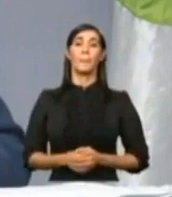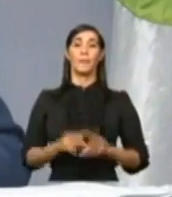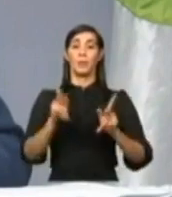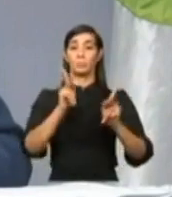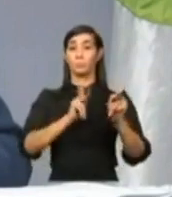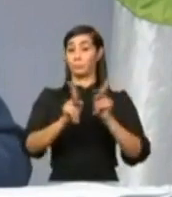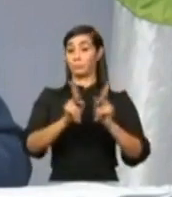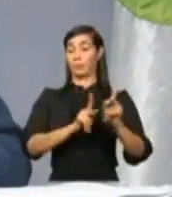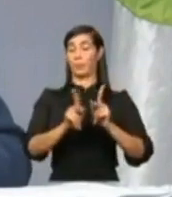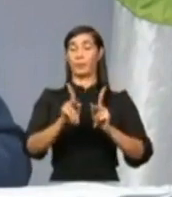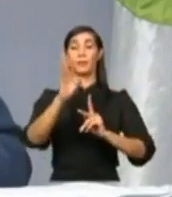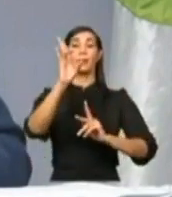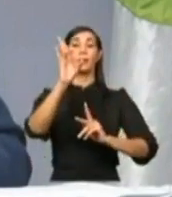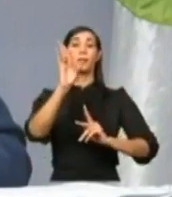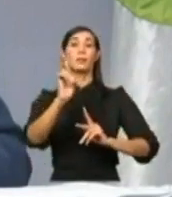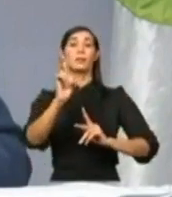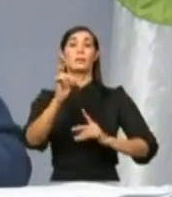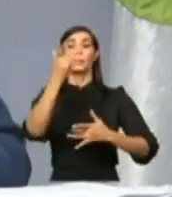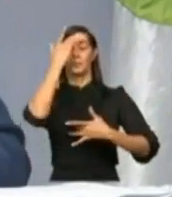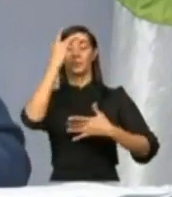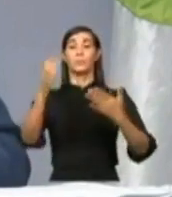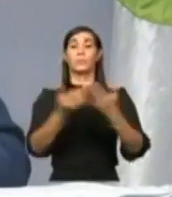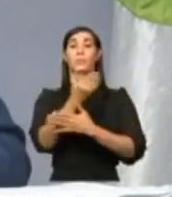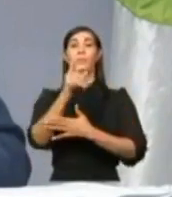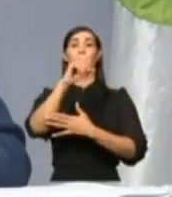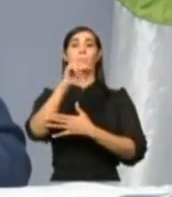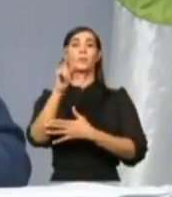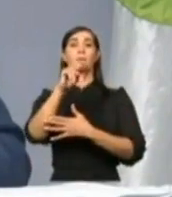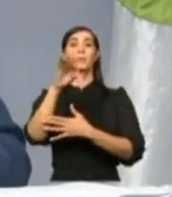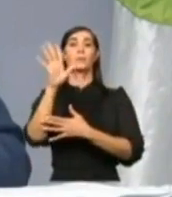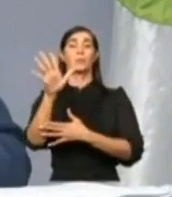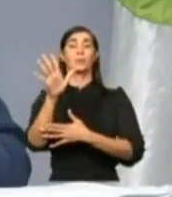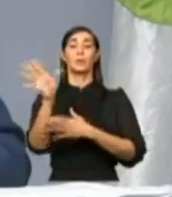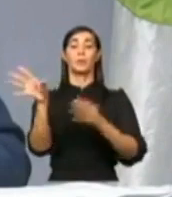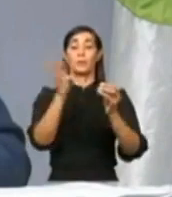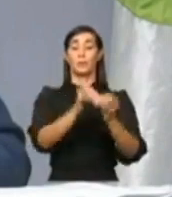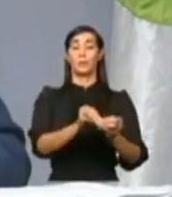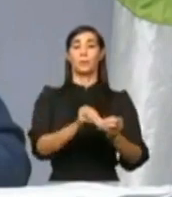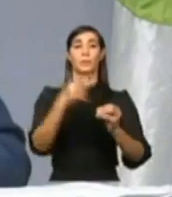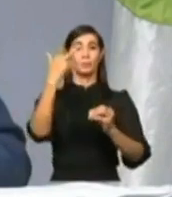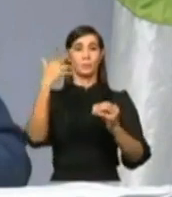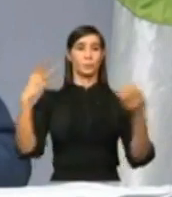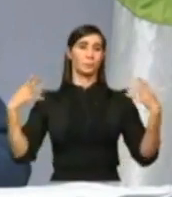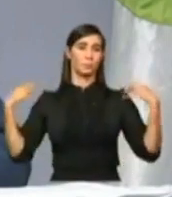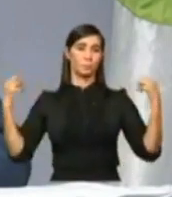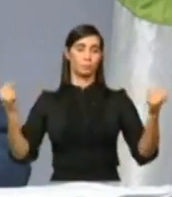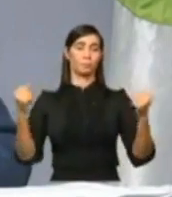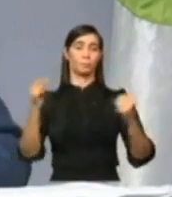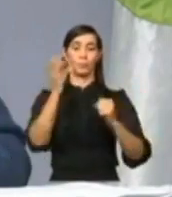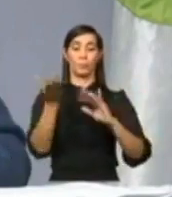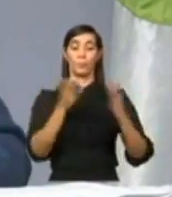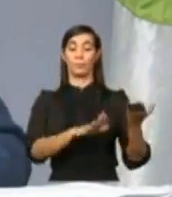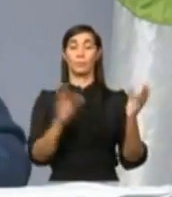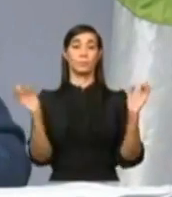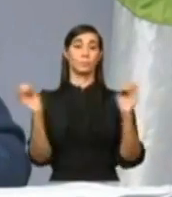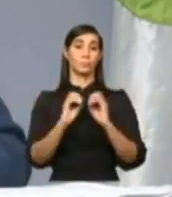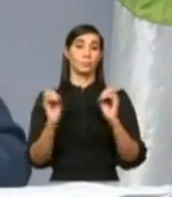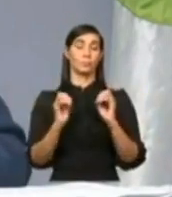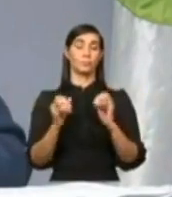Plata, 7 casos nuevos, 125 acumulados, 3 recuperados, 0